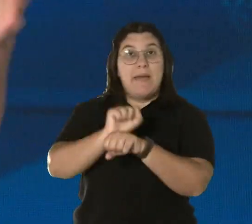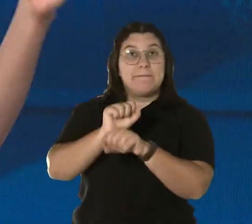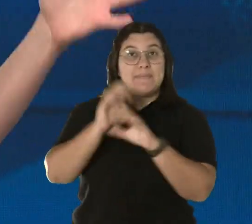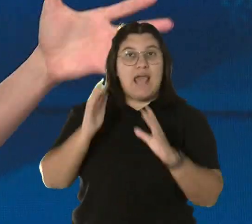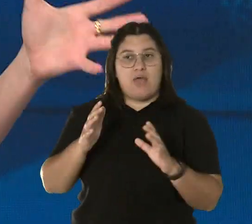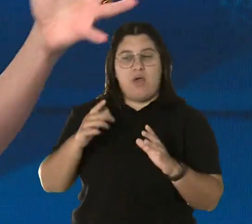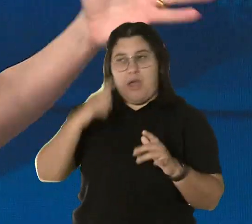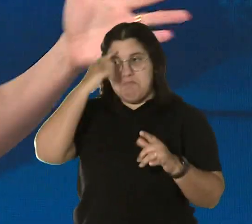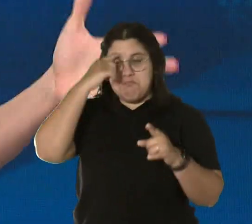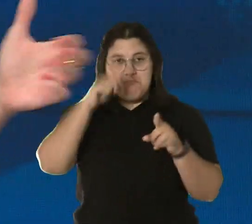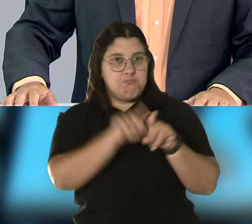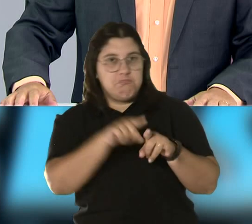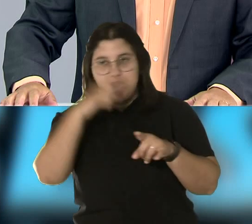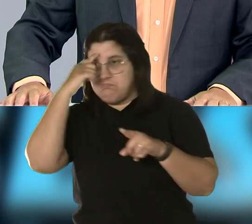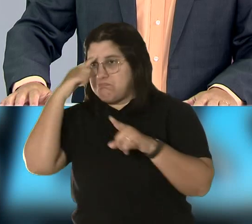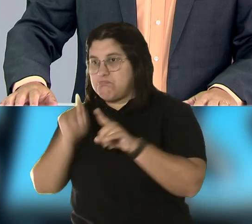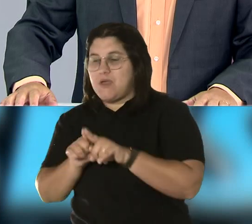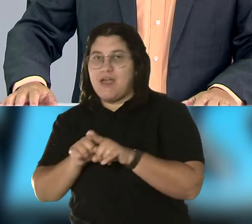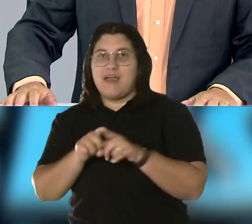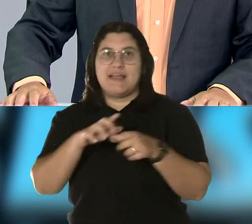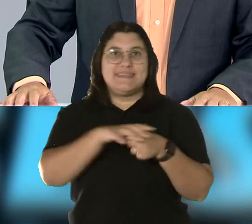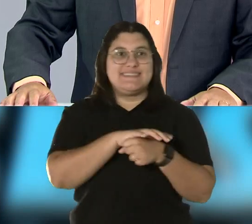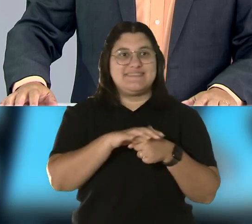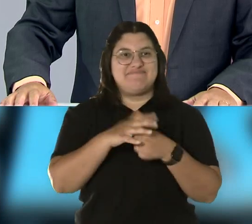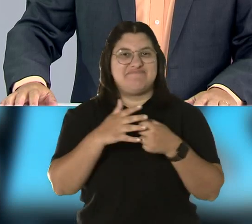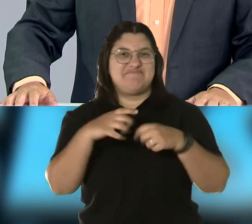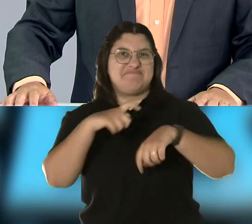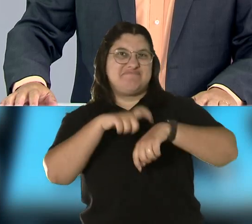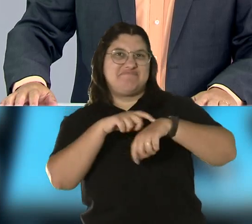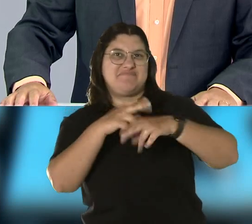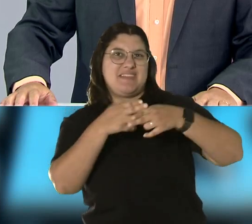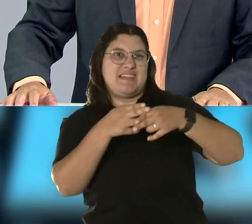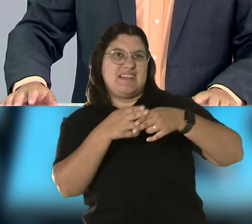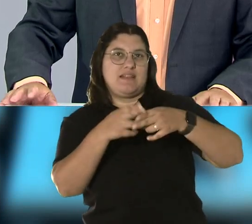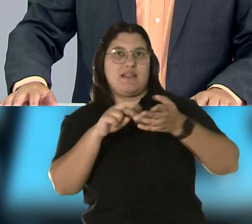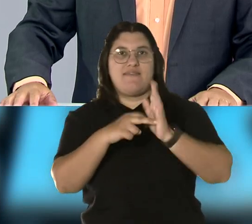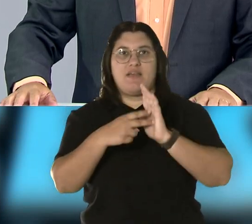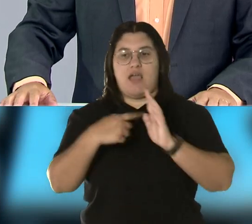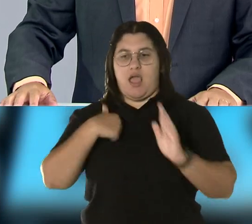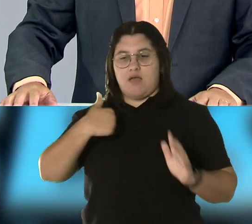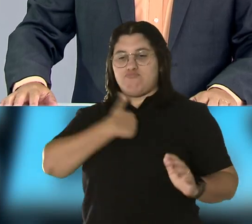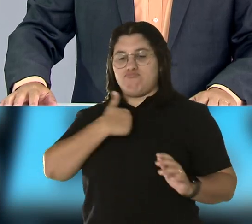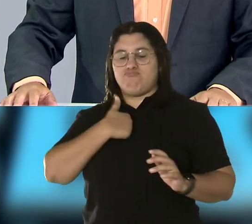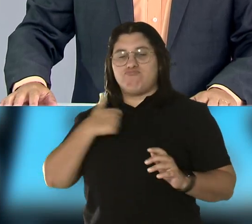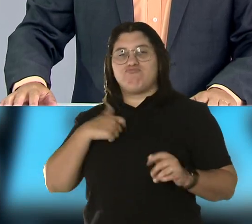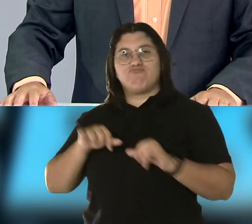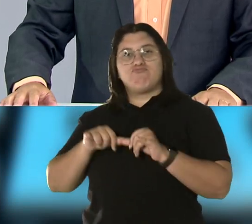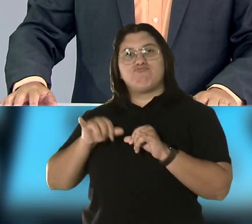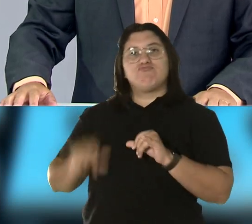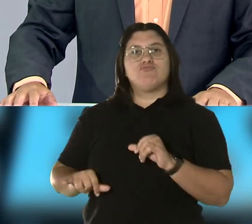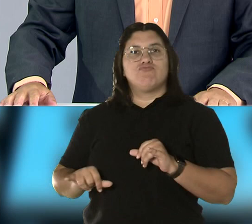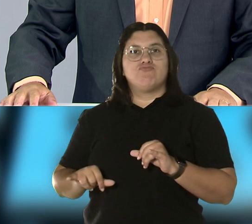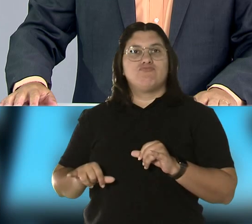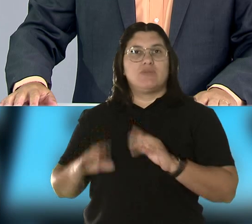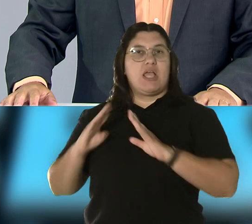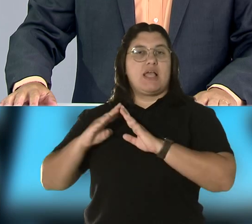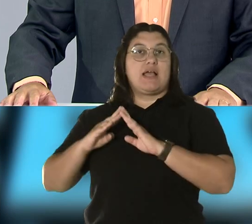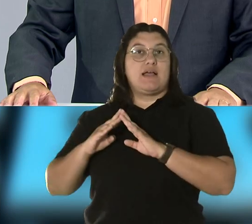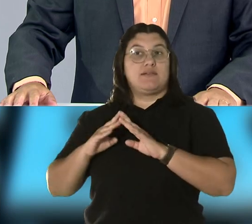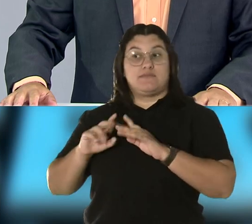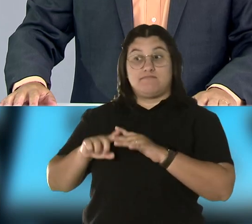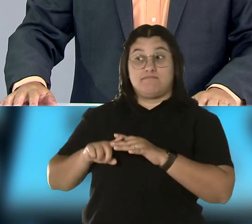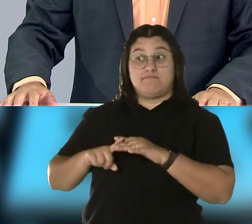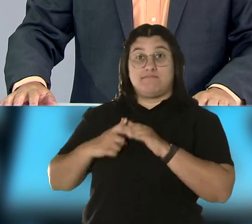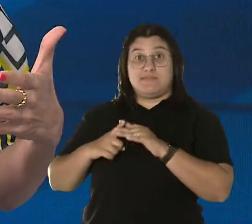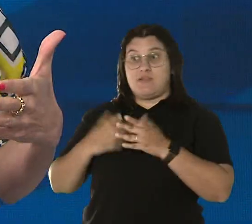ese acuerdo, digamos, de trabajo remoto temporero, creen que tienen un derecho entonces adquirido a mantenerlo. Y la realidad es que desde el inicio, como